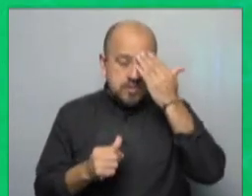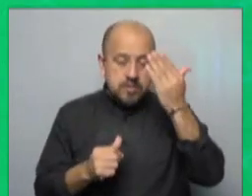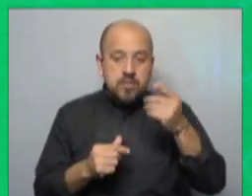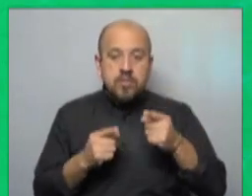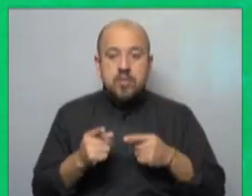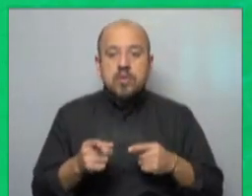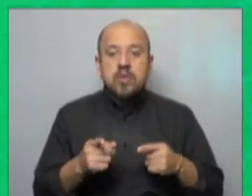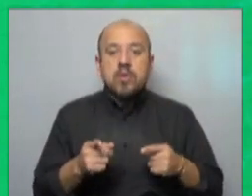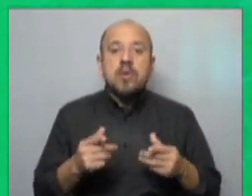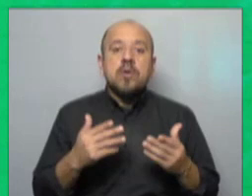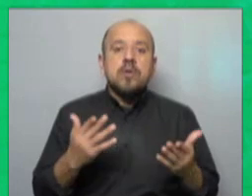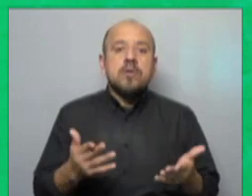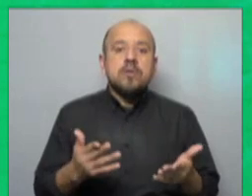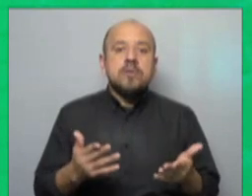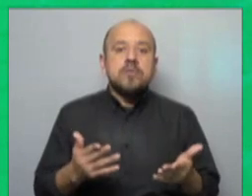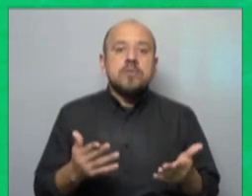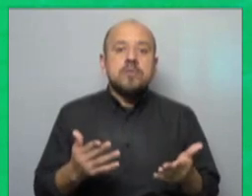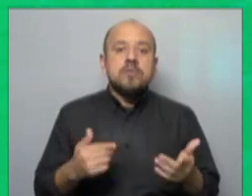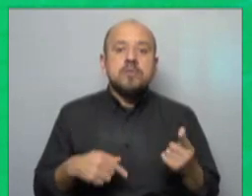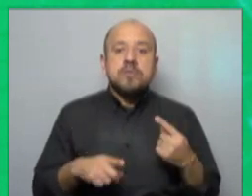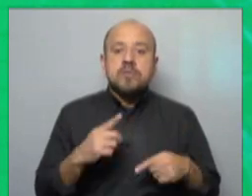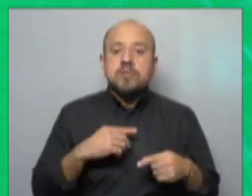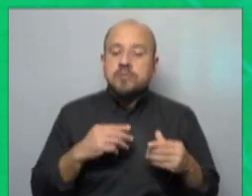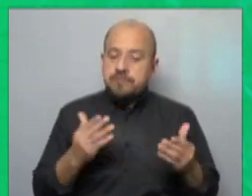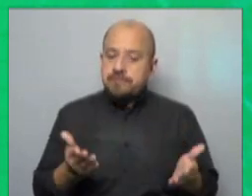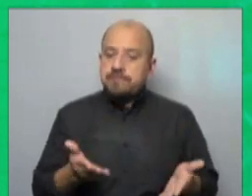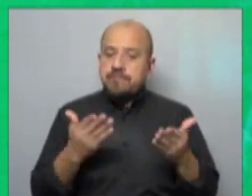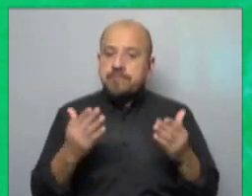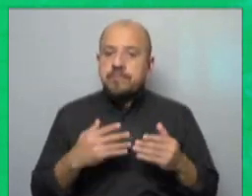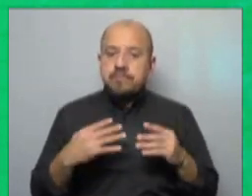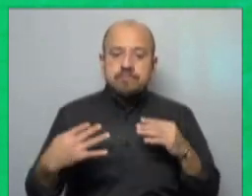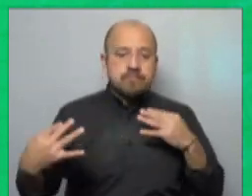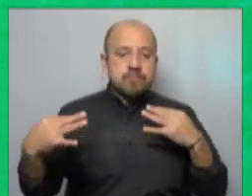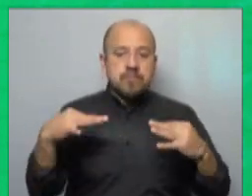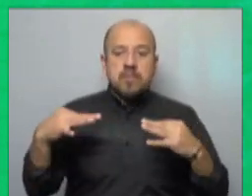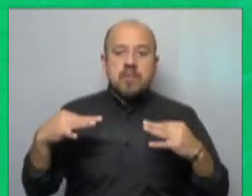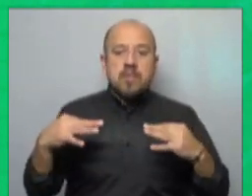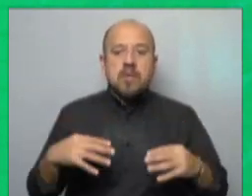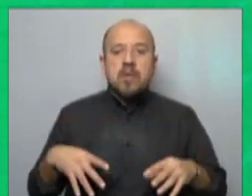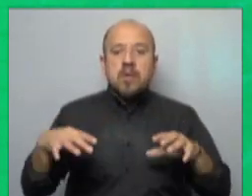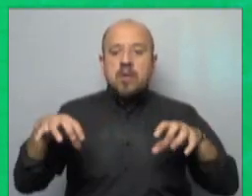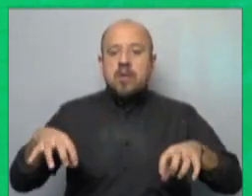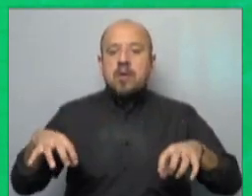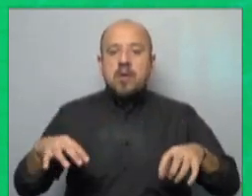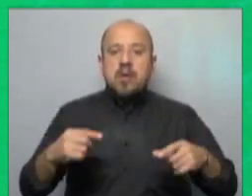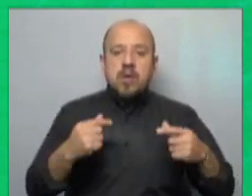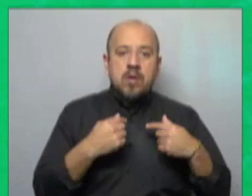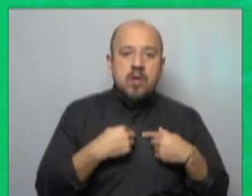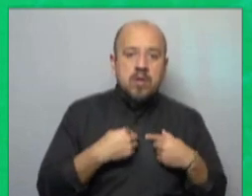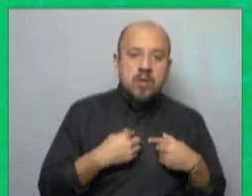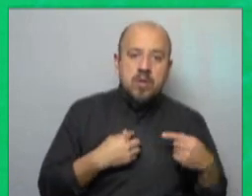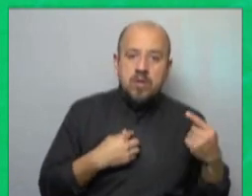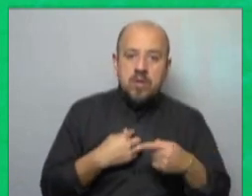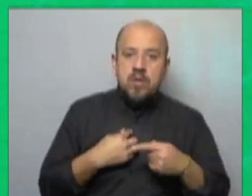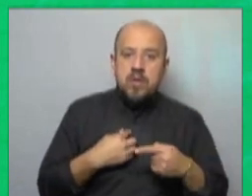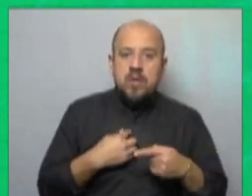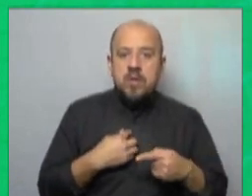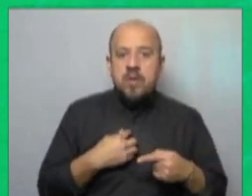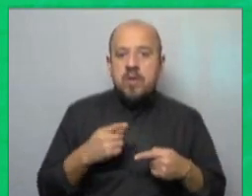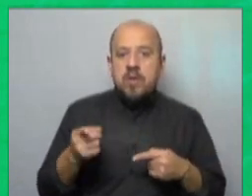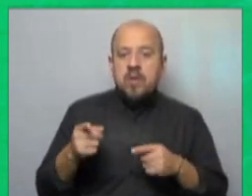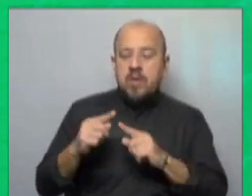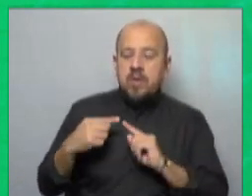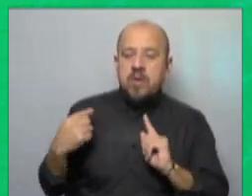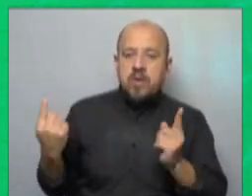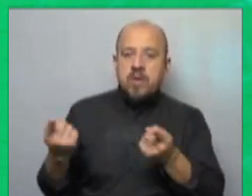buscar dinamizarse desde ese lado desde la confrontación de bloques de nosotros contra ellos y el ellos es el